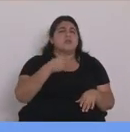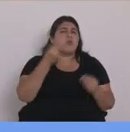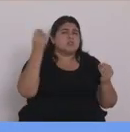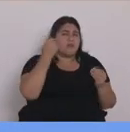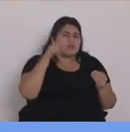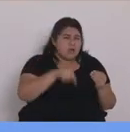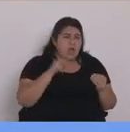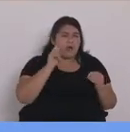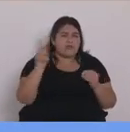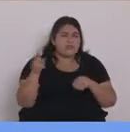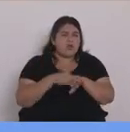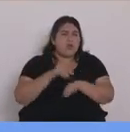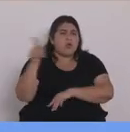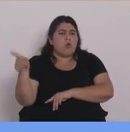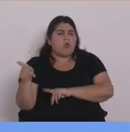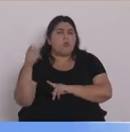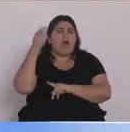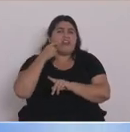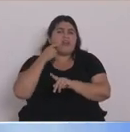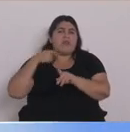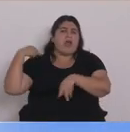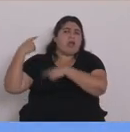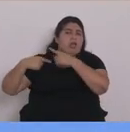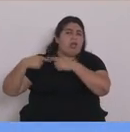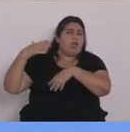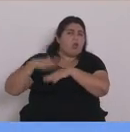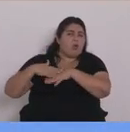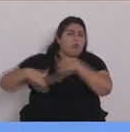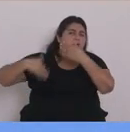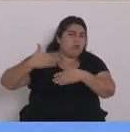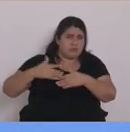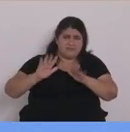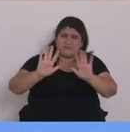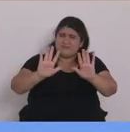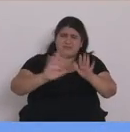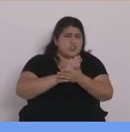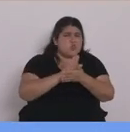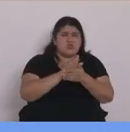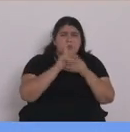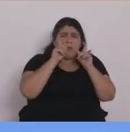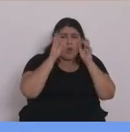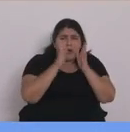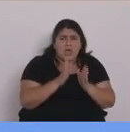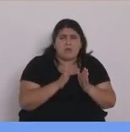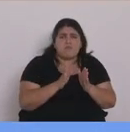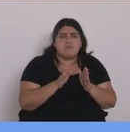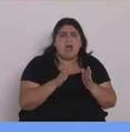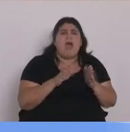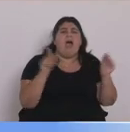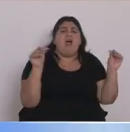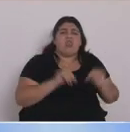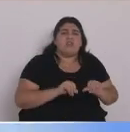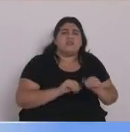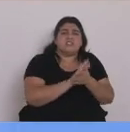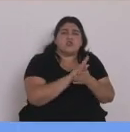culpa de Rivadavia, empieza con la deuda y el otro y el otro? Le digo, muchacho, solucionemos el problema, bajemos el déficit, que es el problema nuestro que